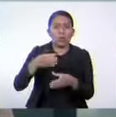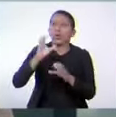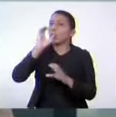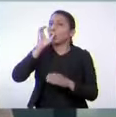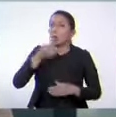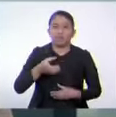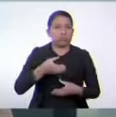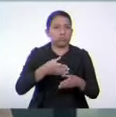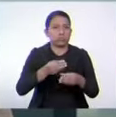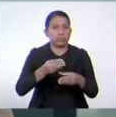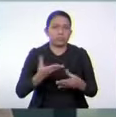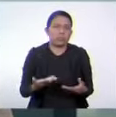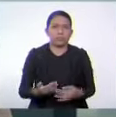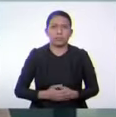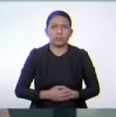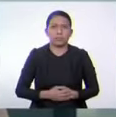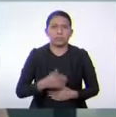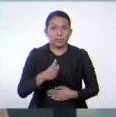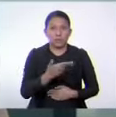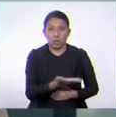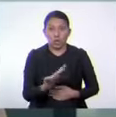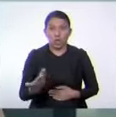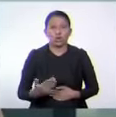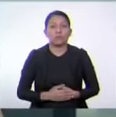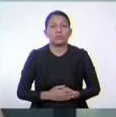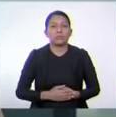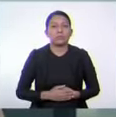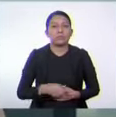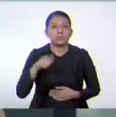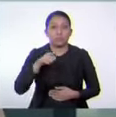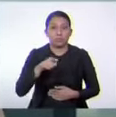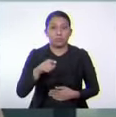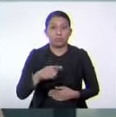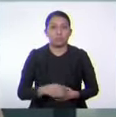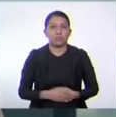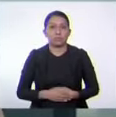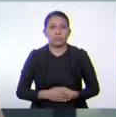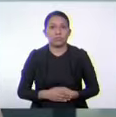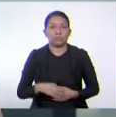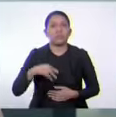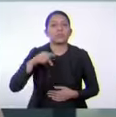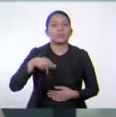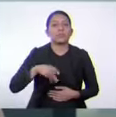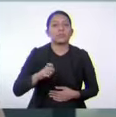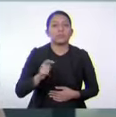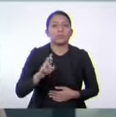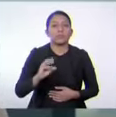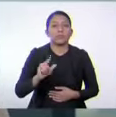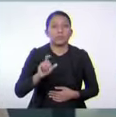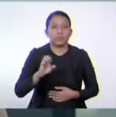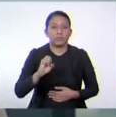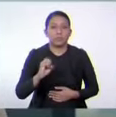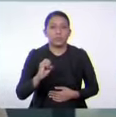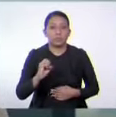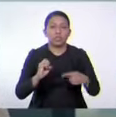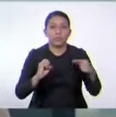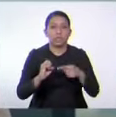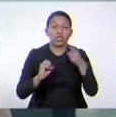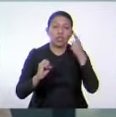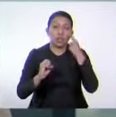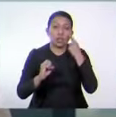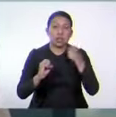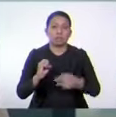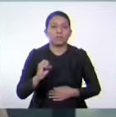Pues esos tipos de materiales plásticos provienen del petróleo, que son de donde se derivan